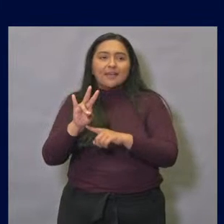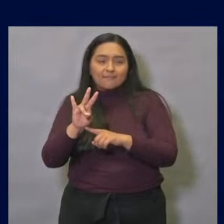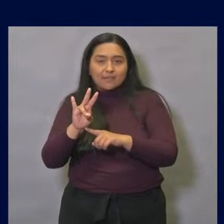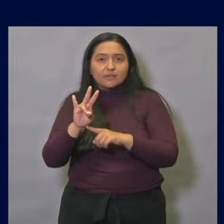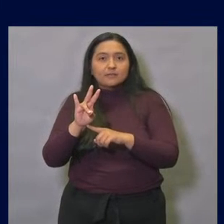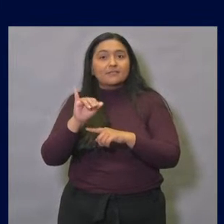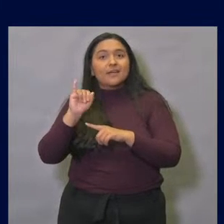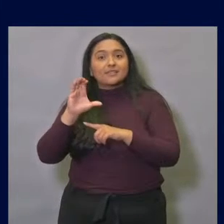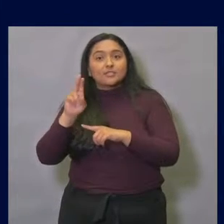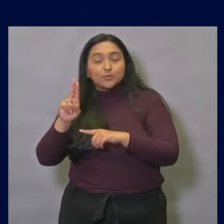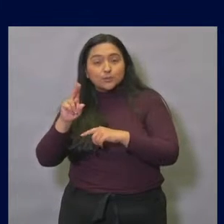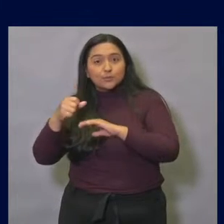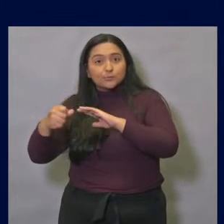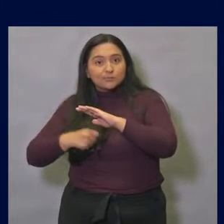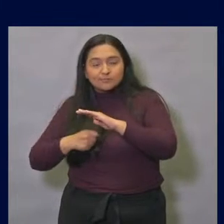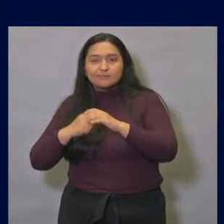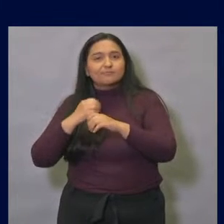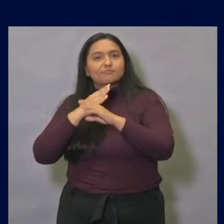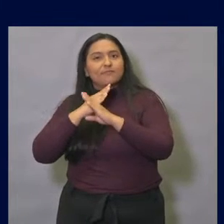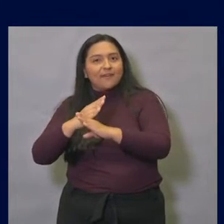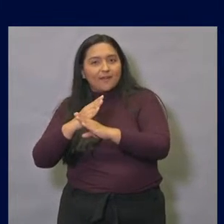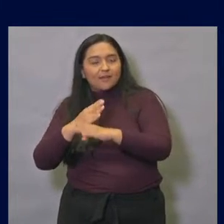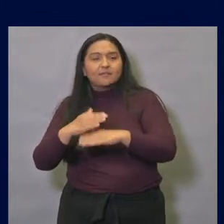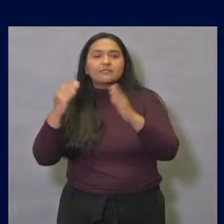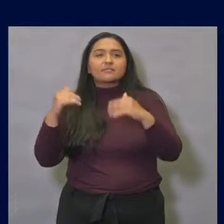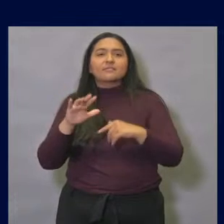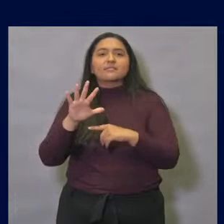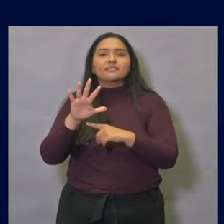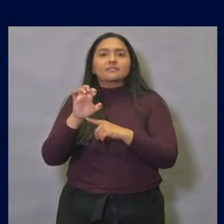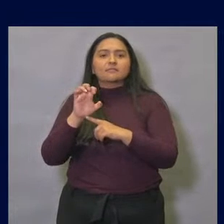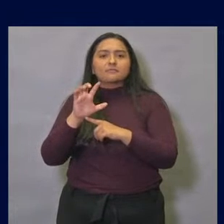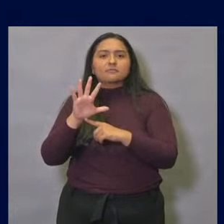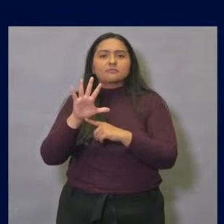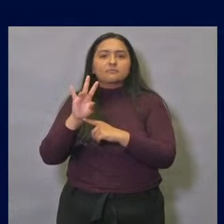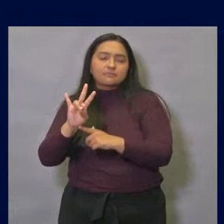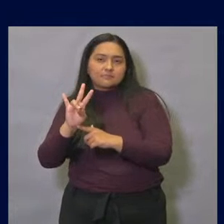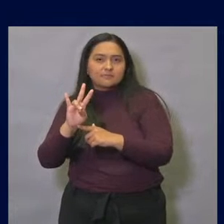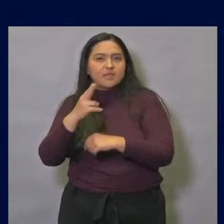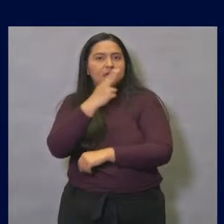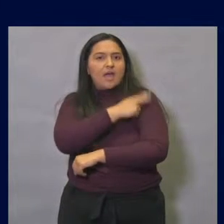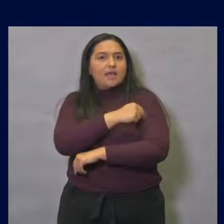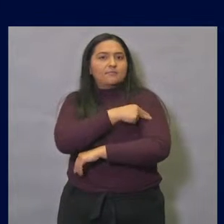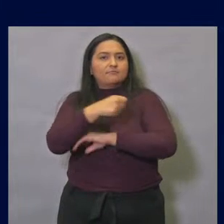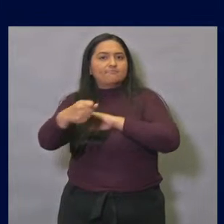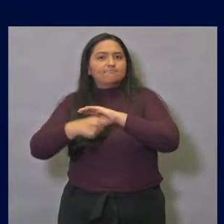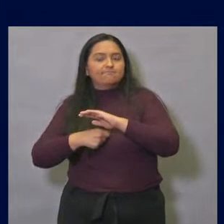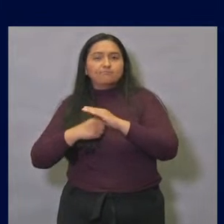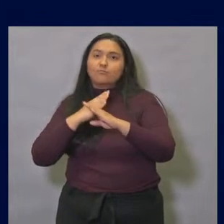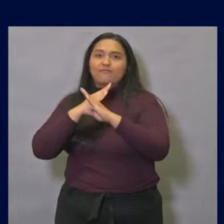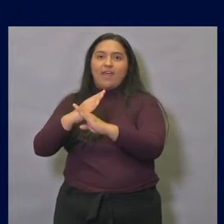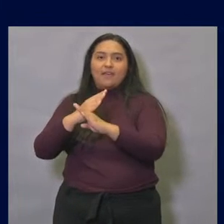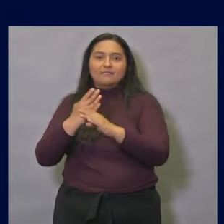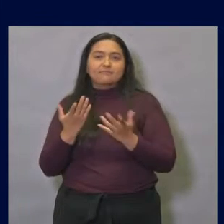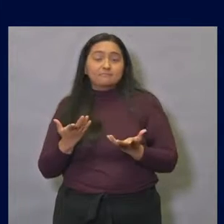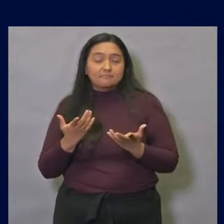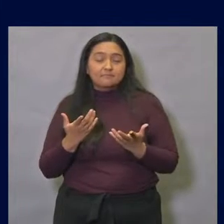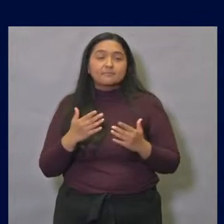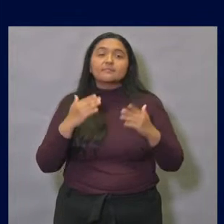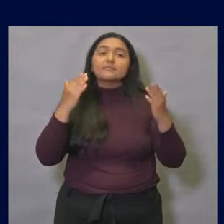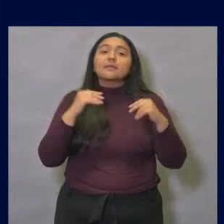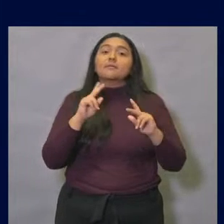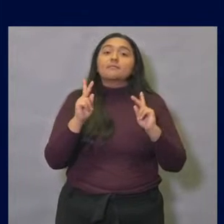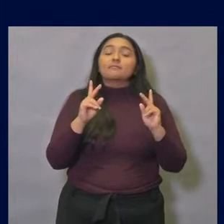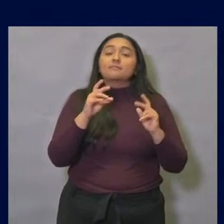cuidados intensivos y 657 hospitalizaciones. En mujeres mayores de 50 años,